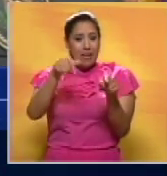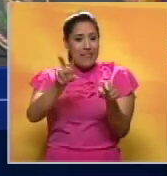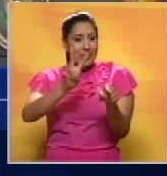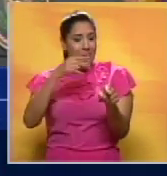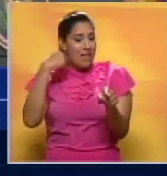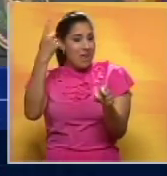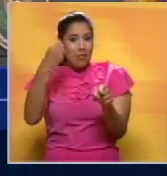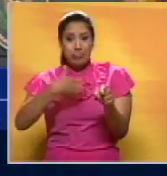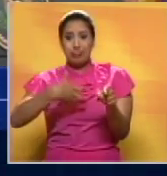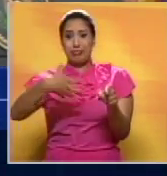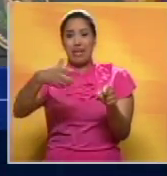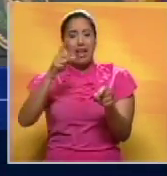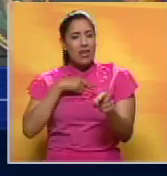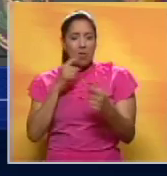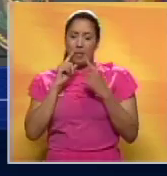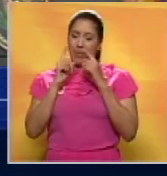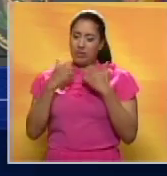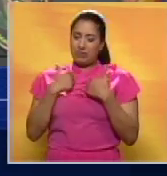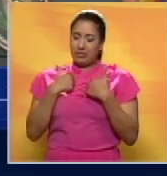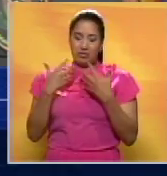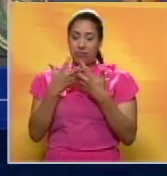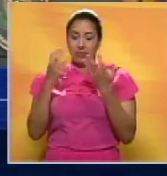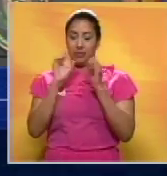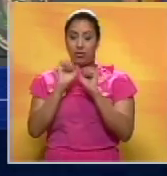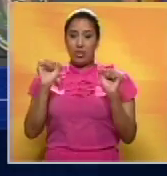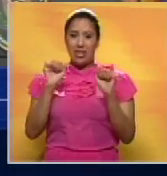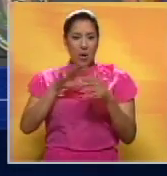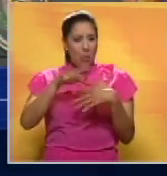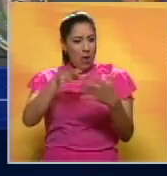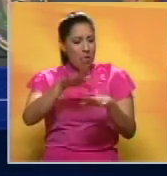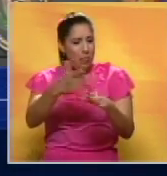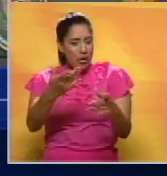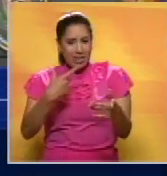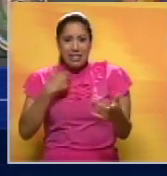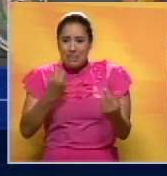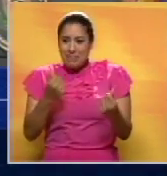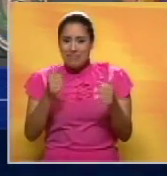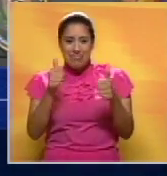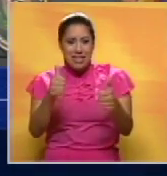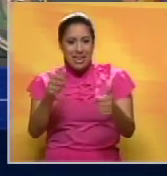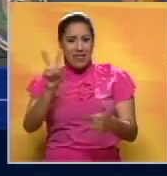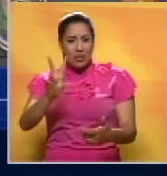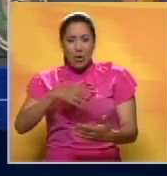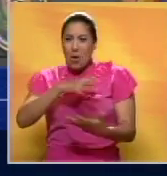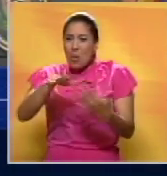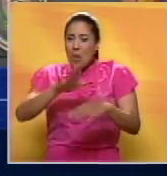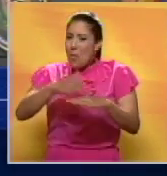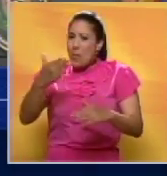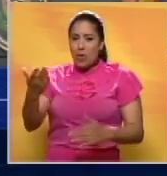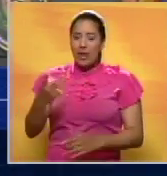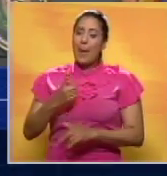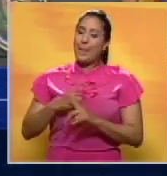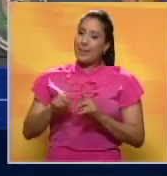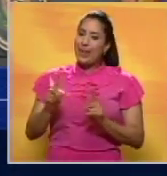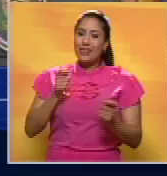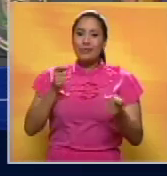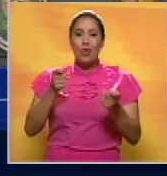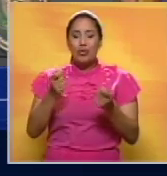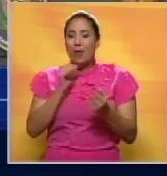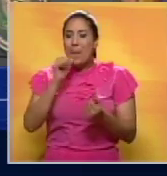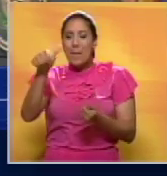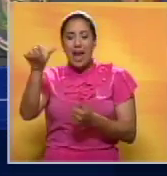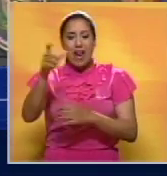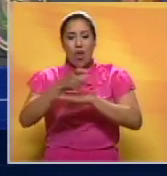tiene Venezuela, hay que preguntarse, ¿por qué sucede eso? Porque es posible, pero ha sido manejado